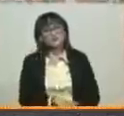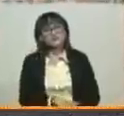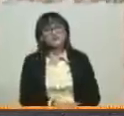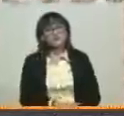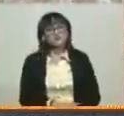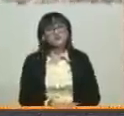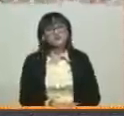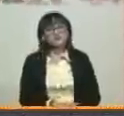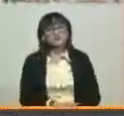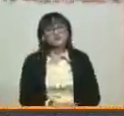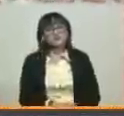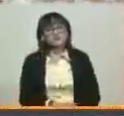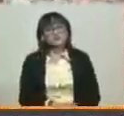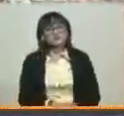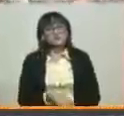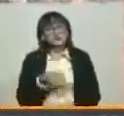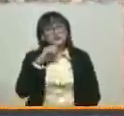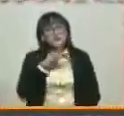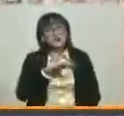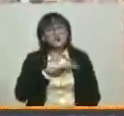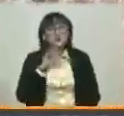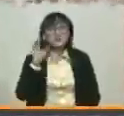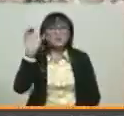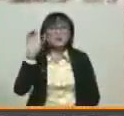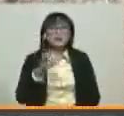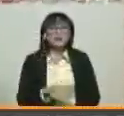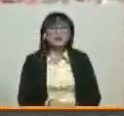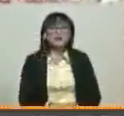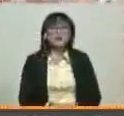Se trata del destino de la patria.